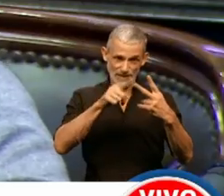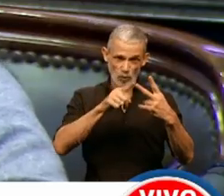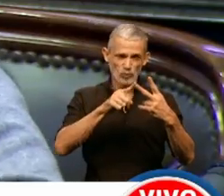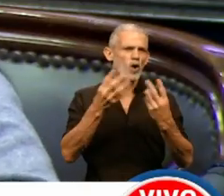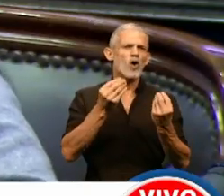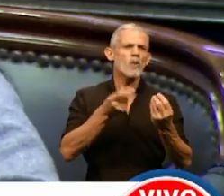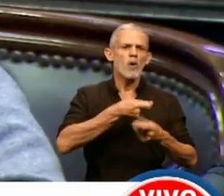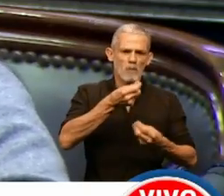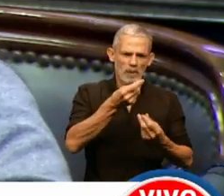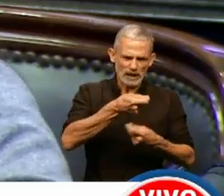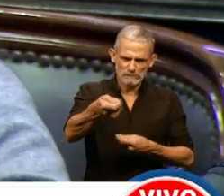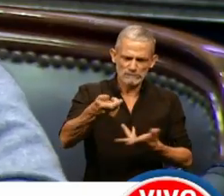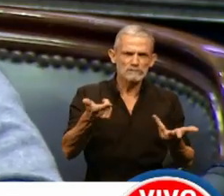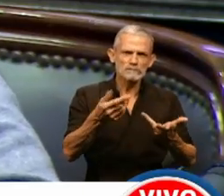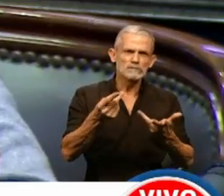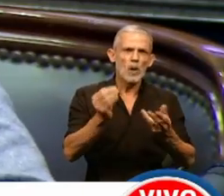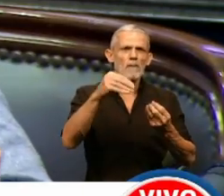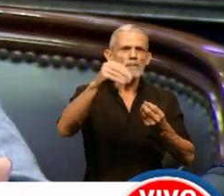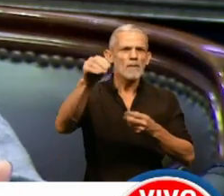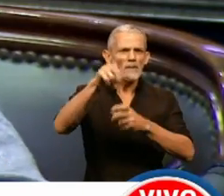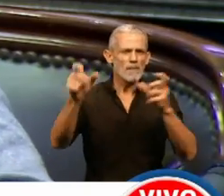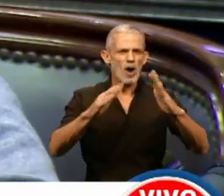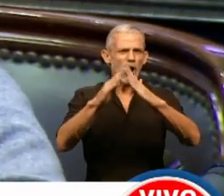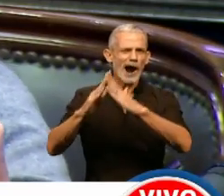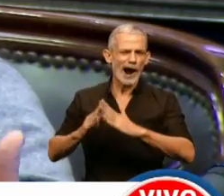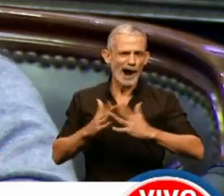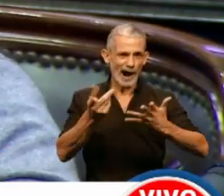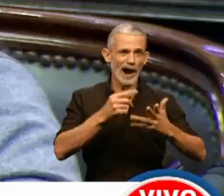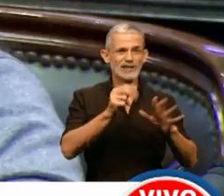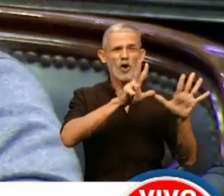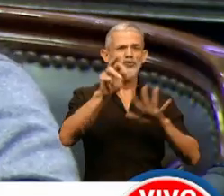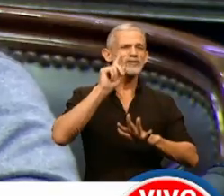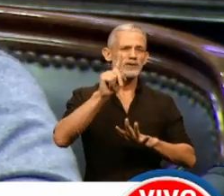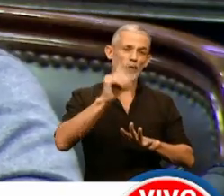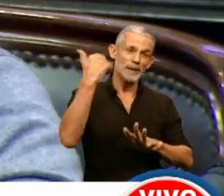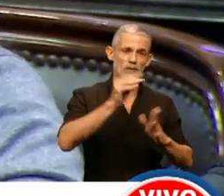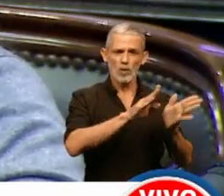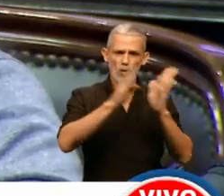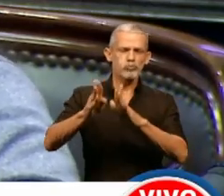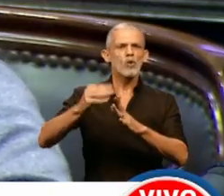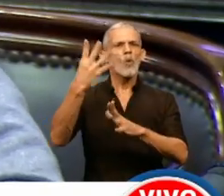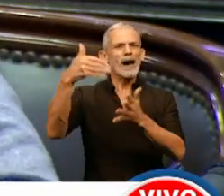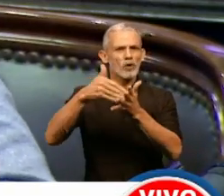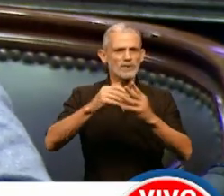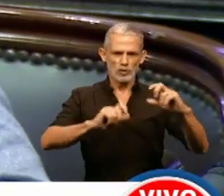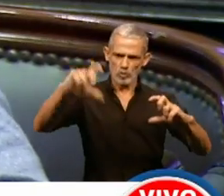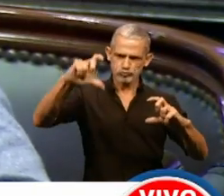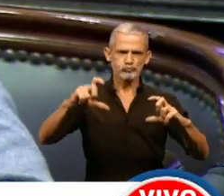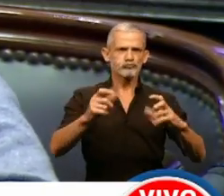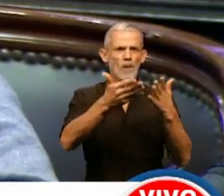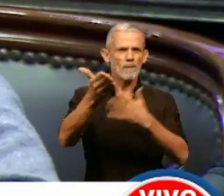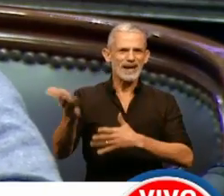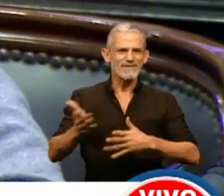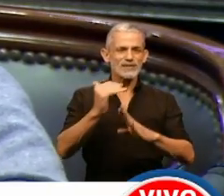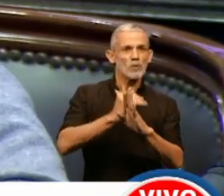financiamos con este proyecto sumamos a más usuarios residentes de zonas frías pasamos de 800 mil a 4 millones que van a recibir el